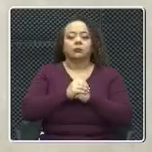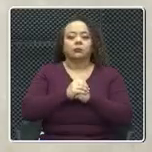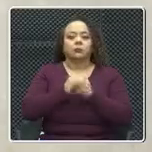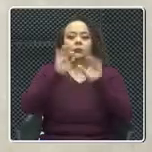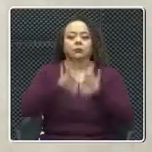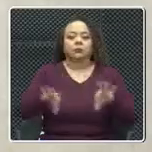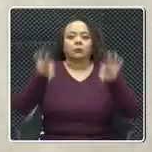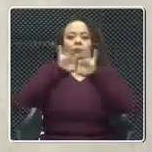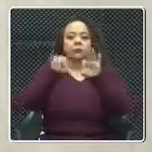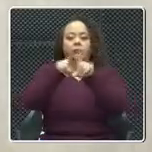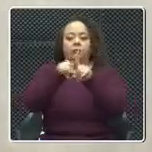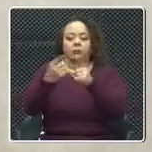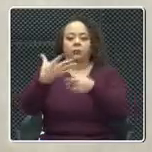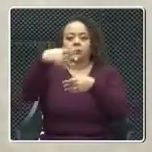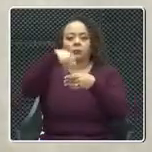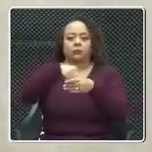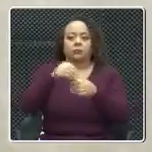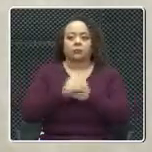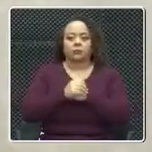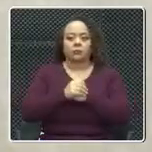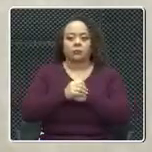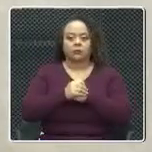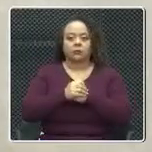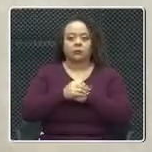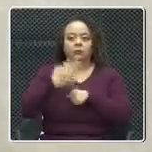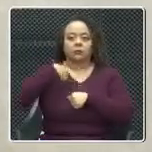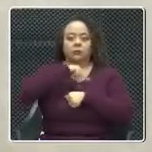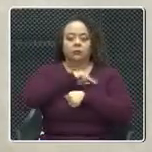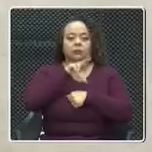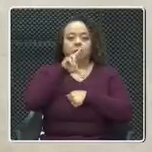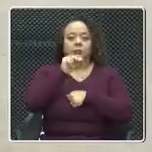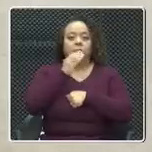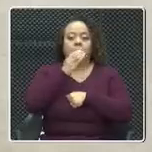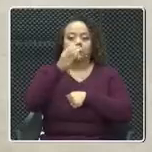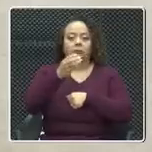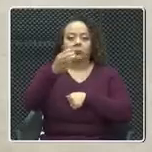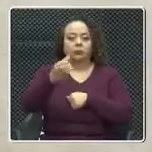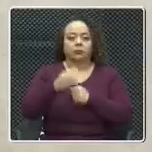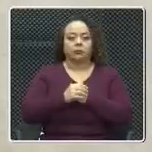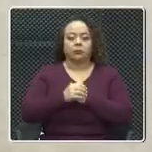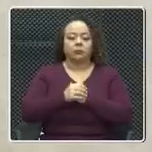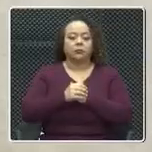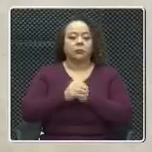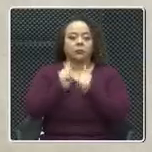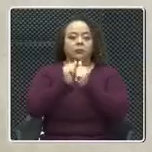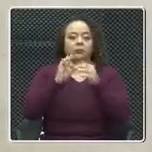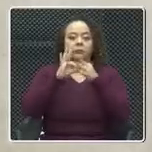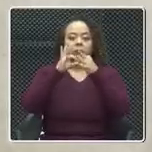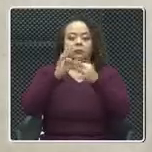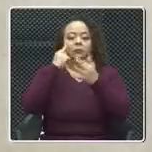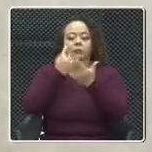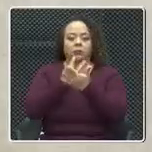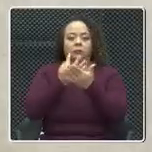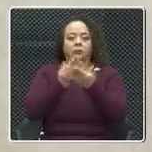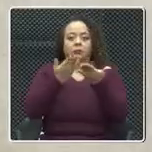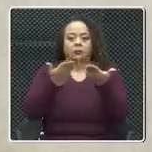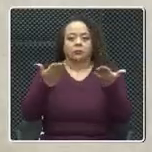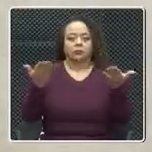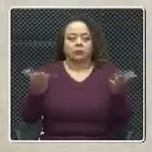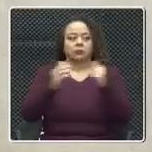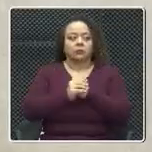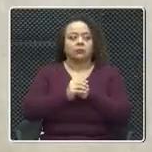repente agregar, nosotros no damos recomendaciones con respecto a pruebas, instrumentos